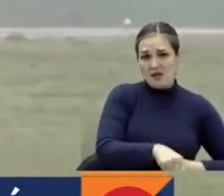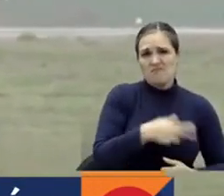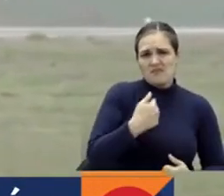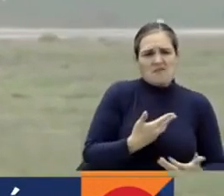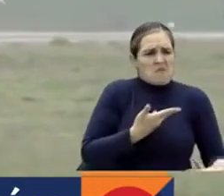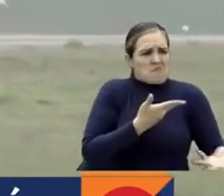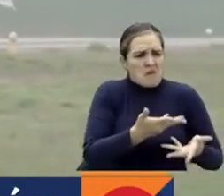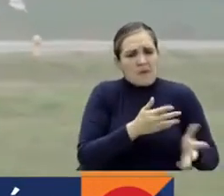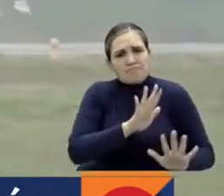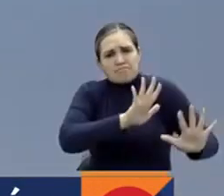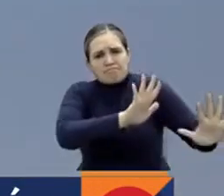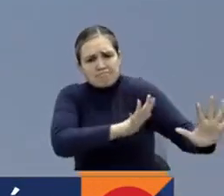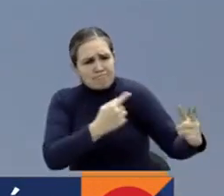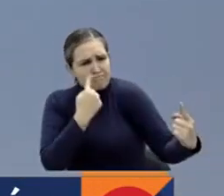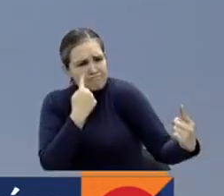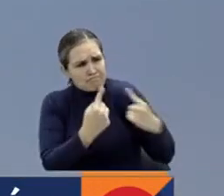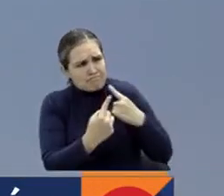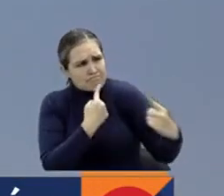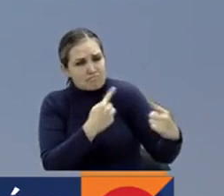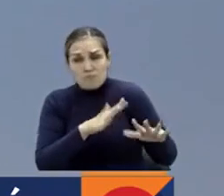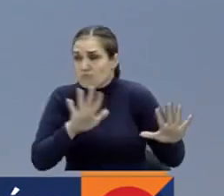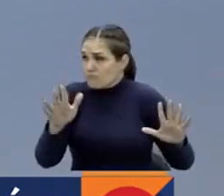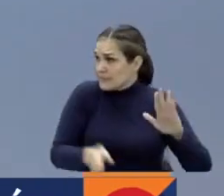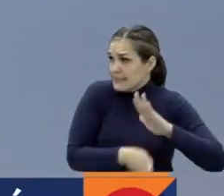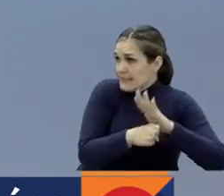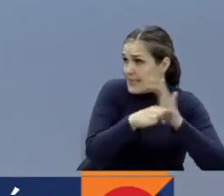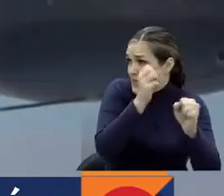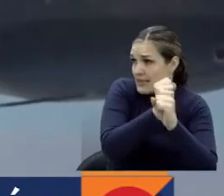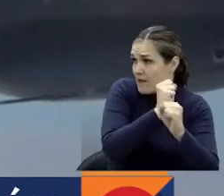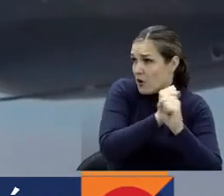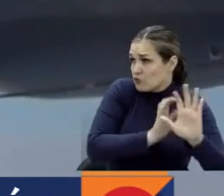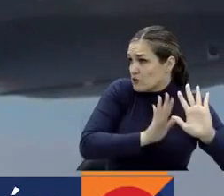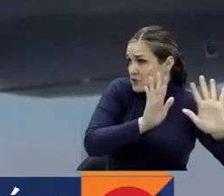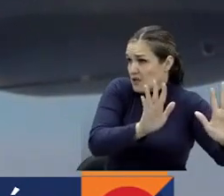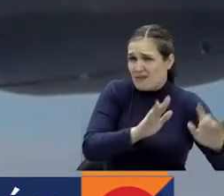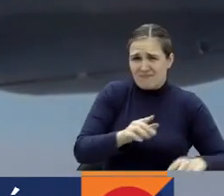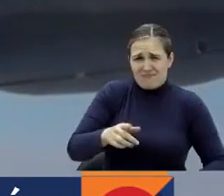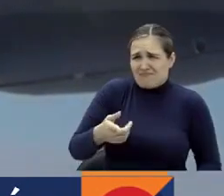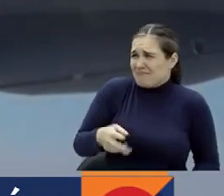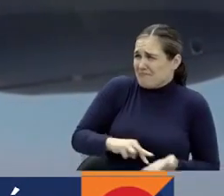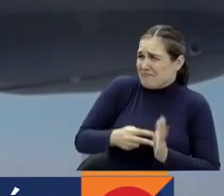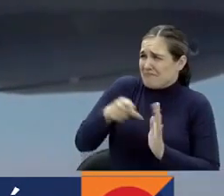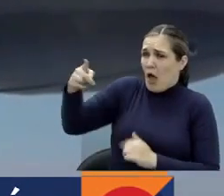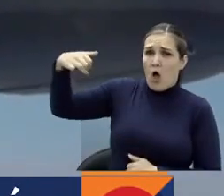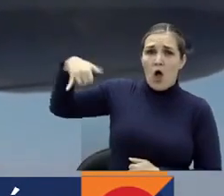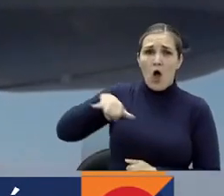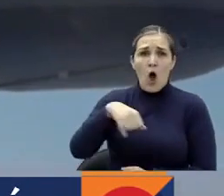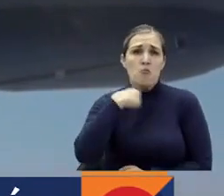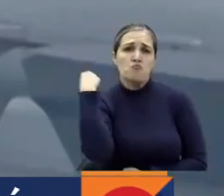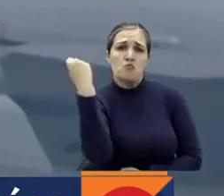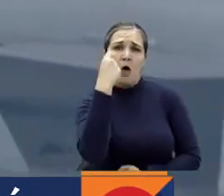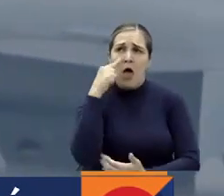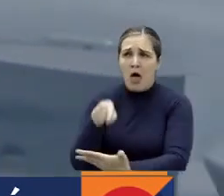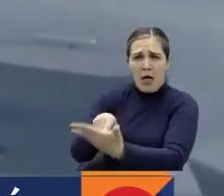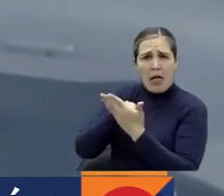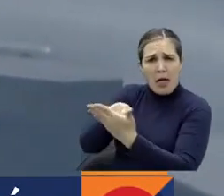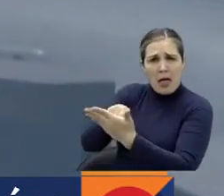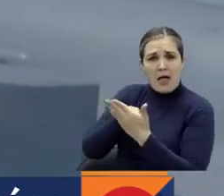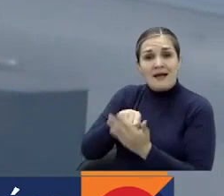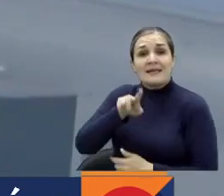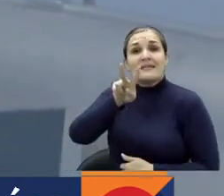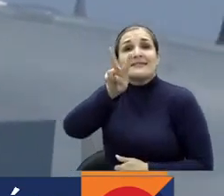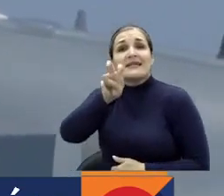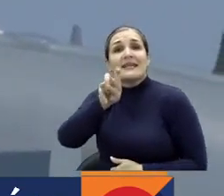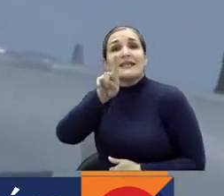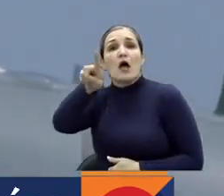seguirá trabajando con ese país y otros. Además, calificó como un acto irracional las maniobras de China, que habría enviado al menos